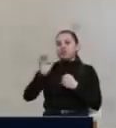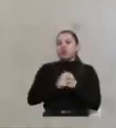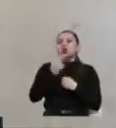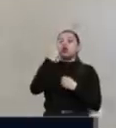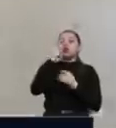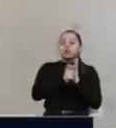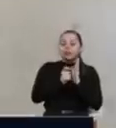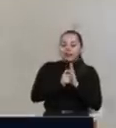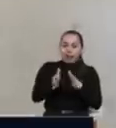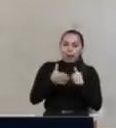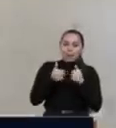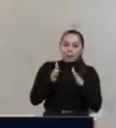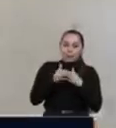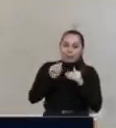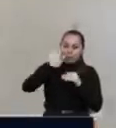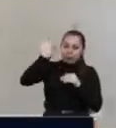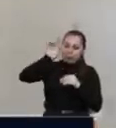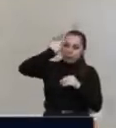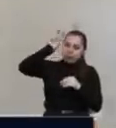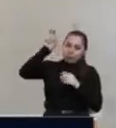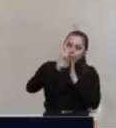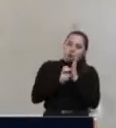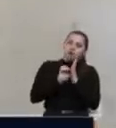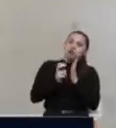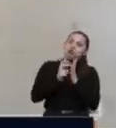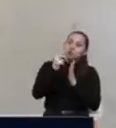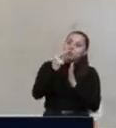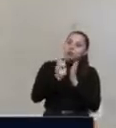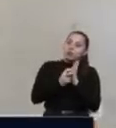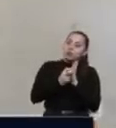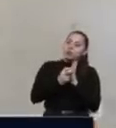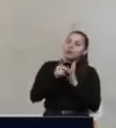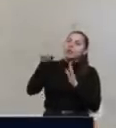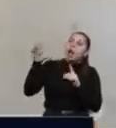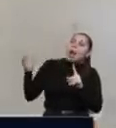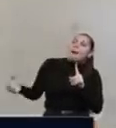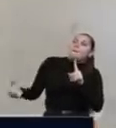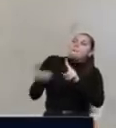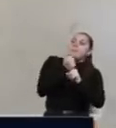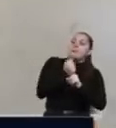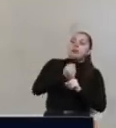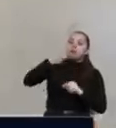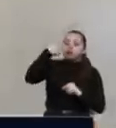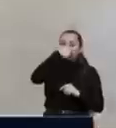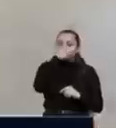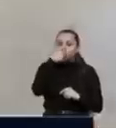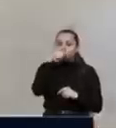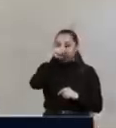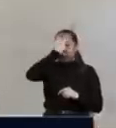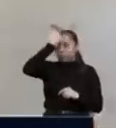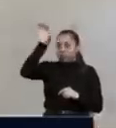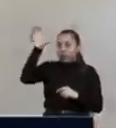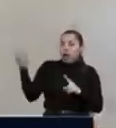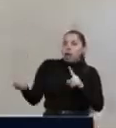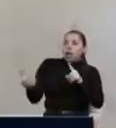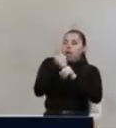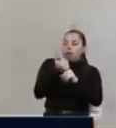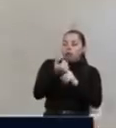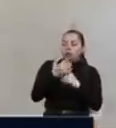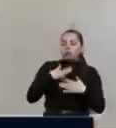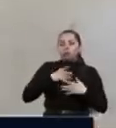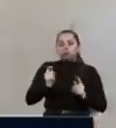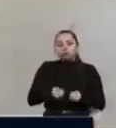Panamá, se ha incautado cocaína gracias a los esfuerzos de inteligencia de la fuerza pública